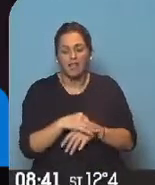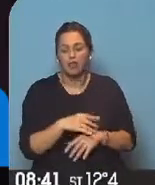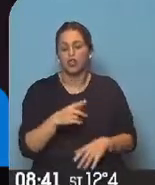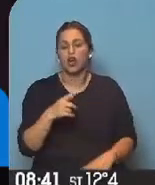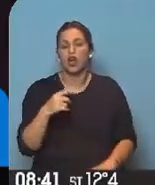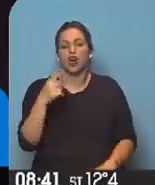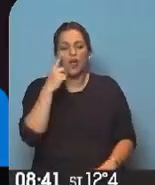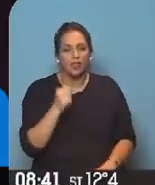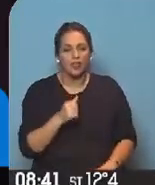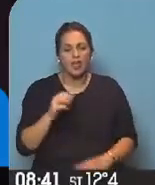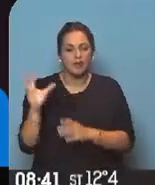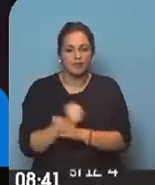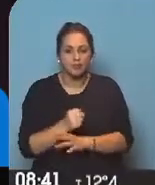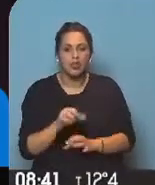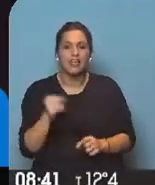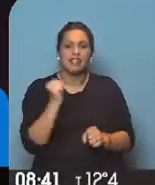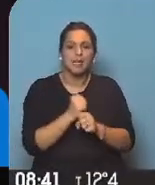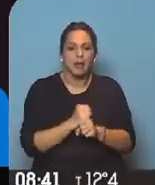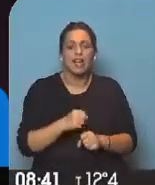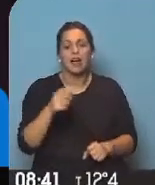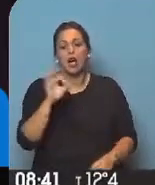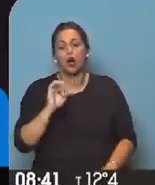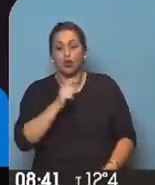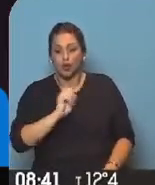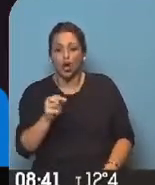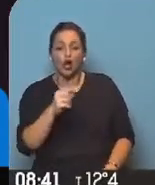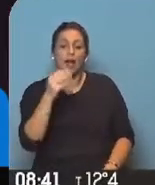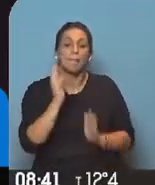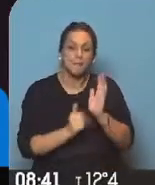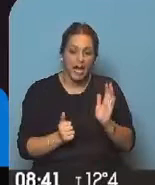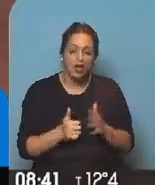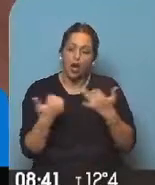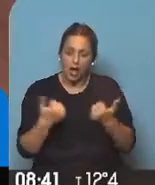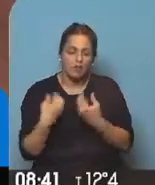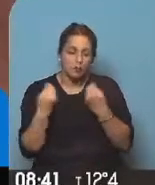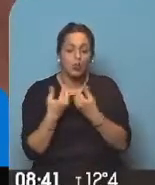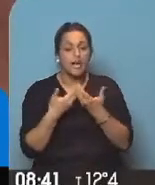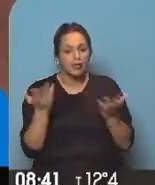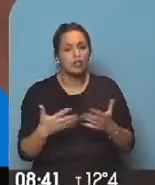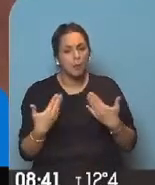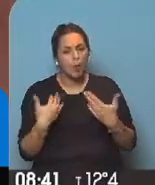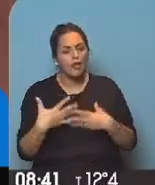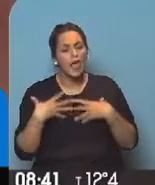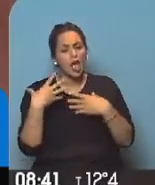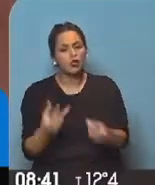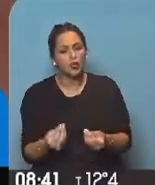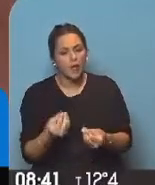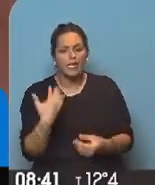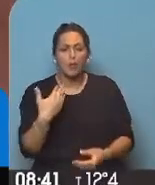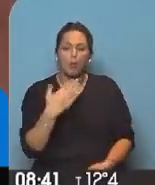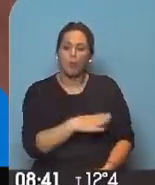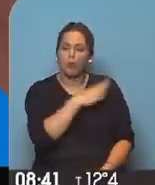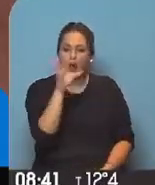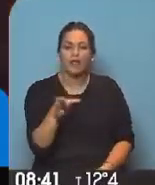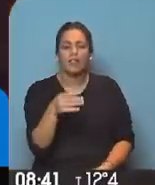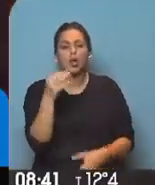trabajan vidas que no trabajan en blanco que hay muchísimas y entonces también poder ayudar a que puedan ir y hacerse